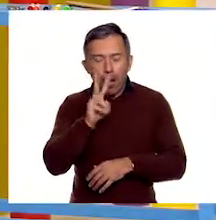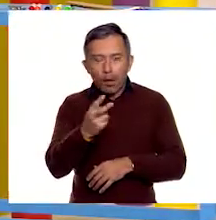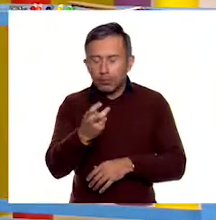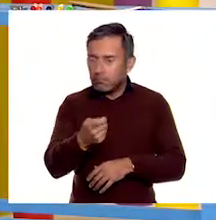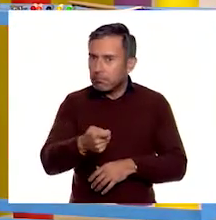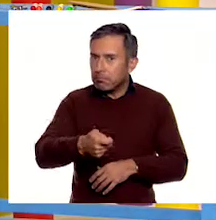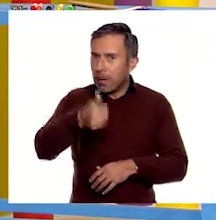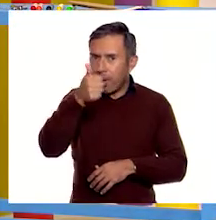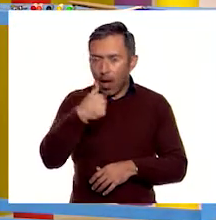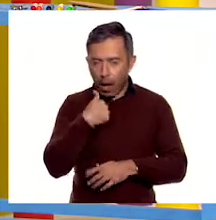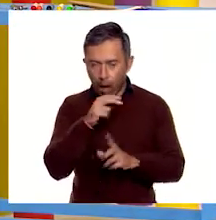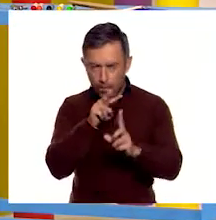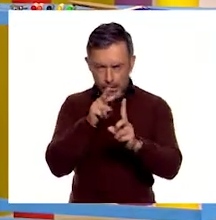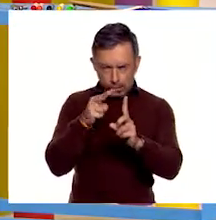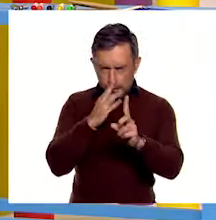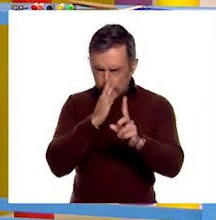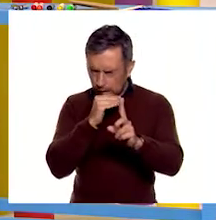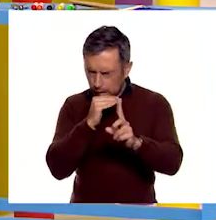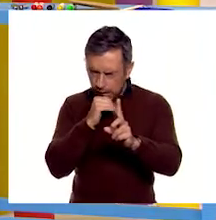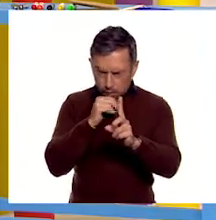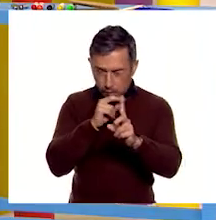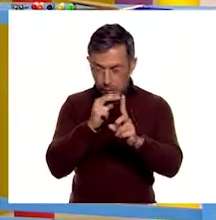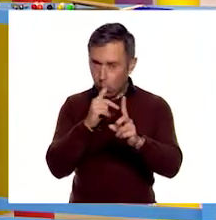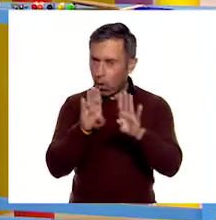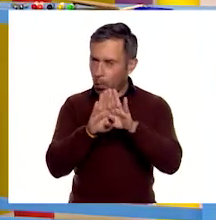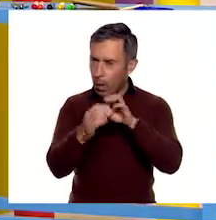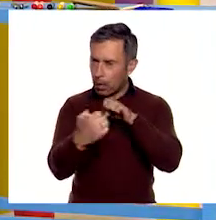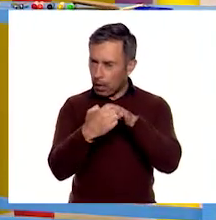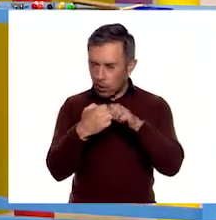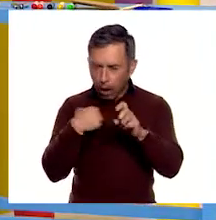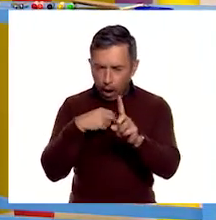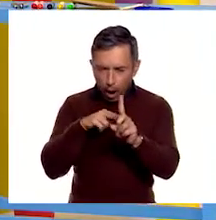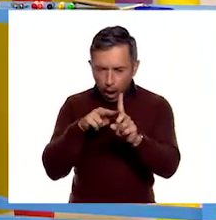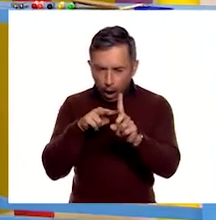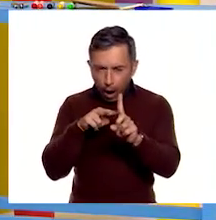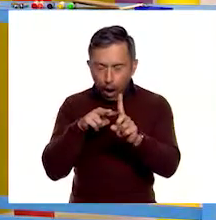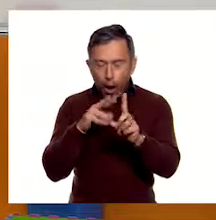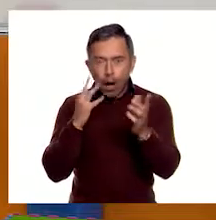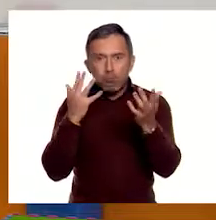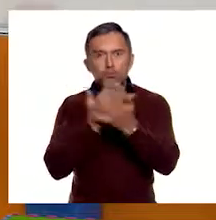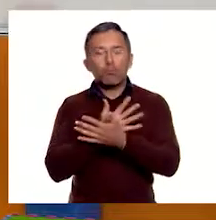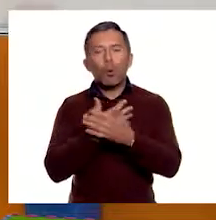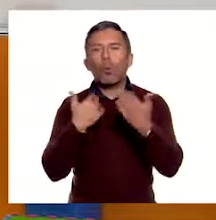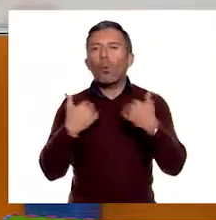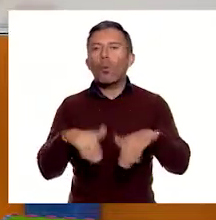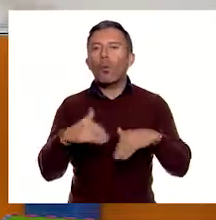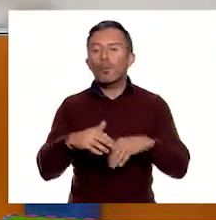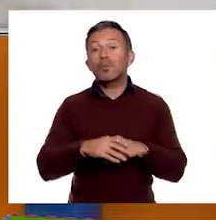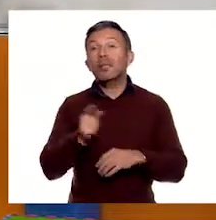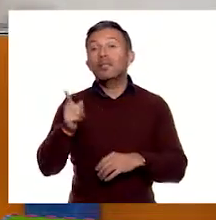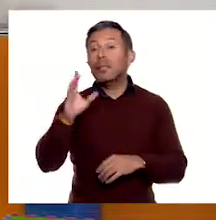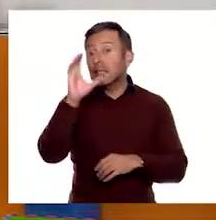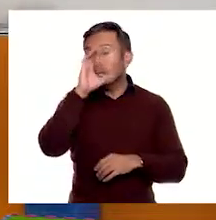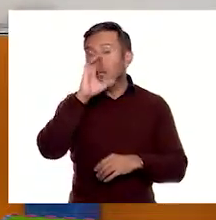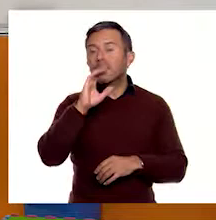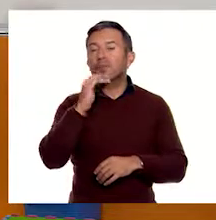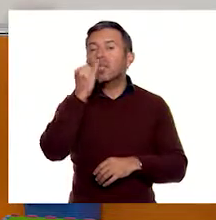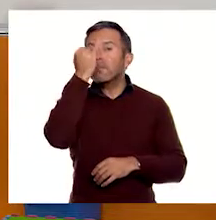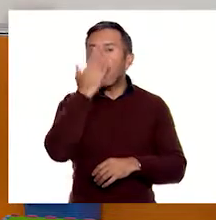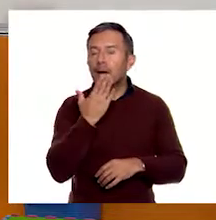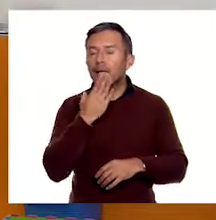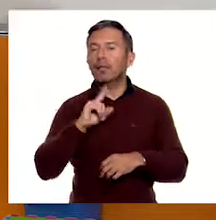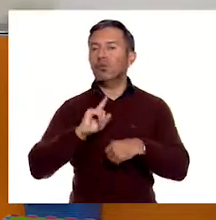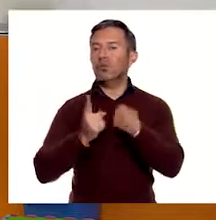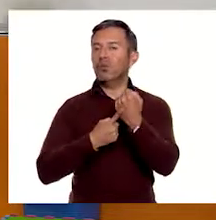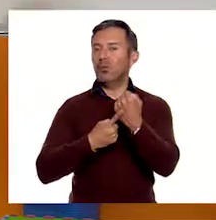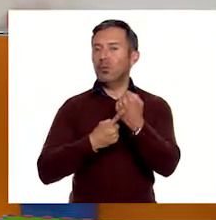visual realmente. Me hizo un engaño visual. Muy bien. Uh-huh. Son imágenes ambiguas, o sea, 2x1. Y